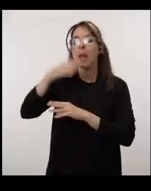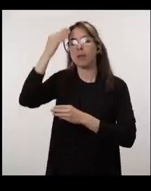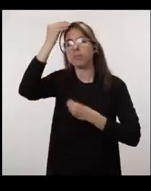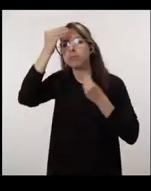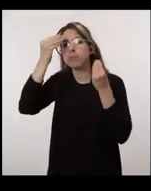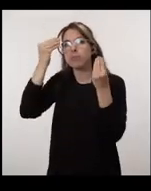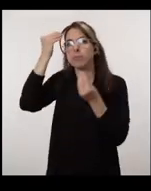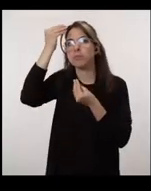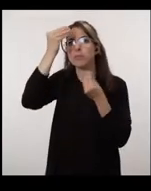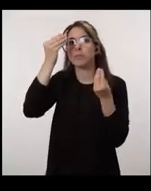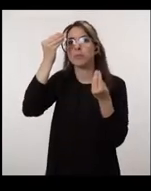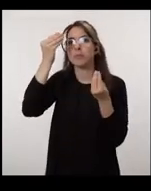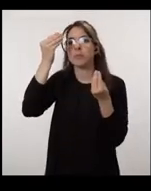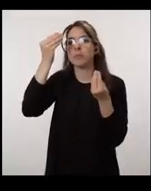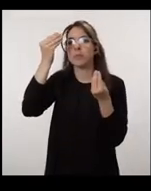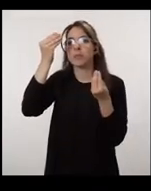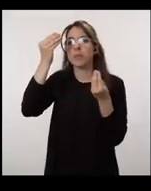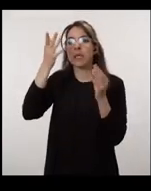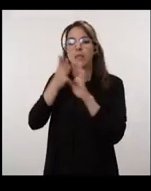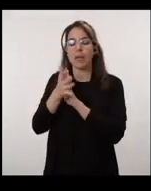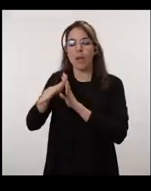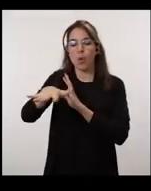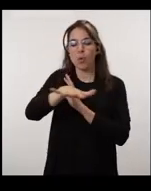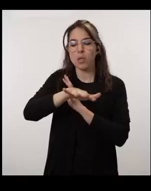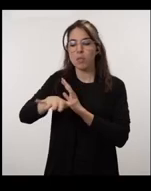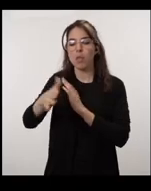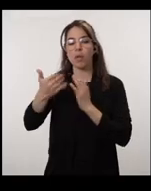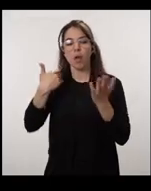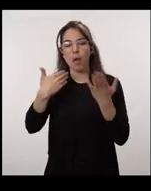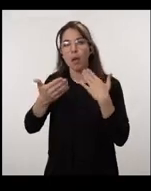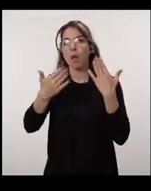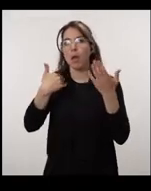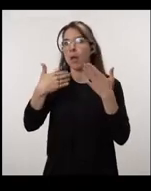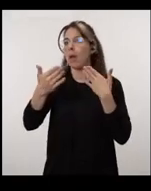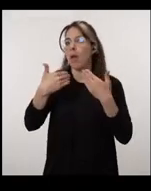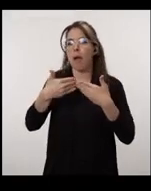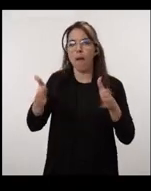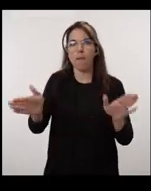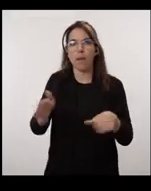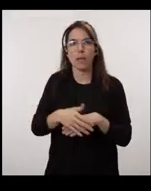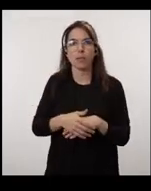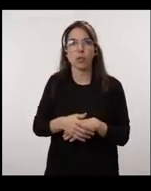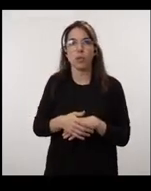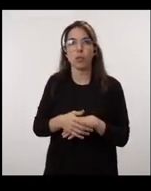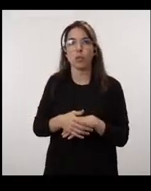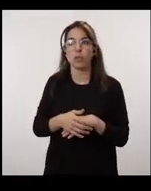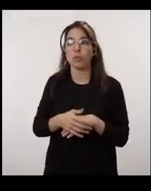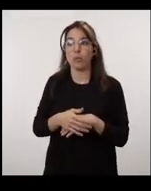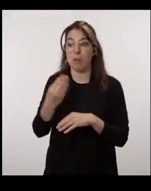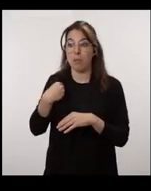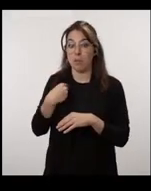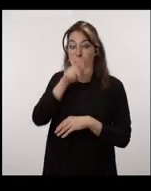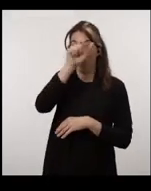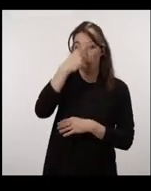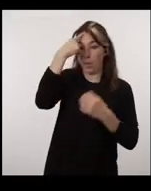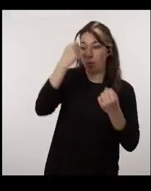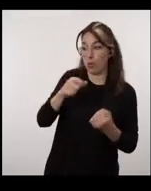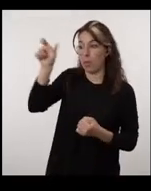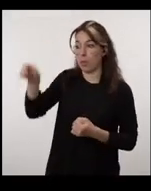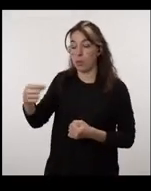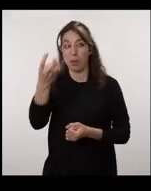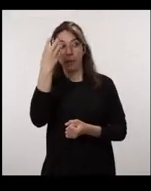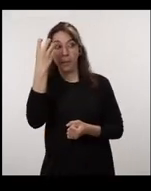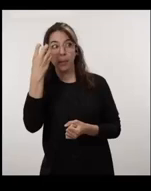espacio de reflexión un espacio en el que haya un diálogo continuo y abierto por supuesto bidireccional entre